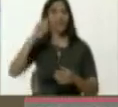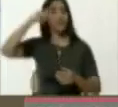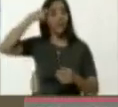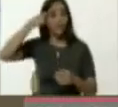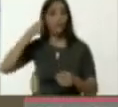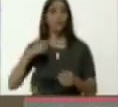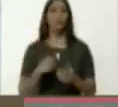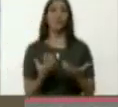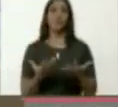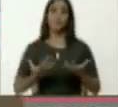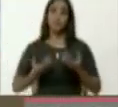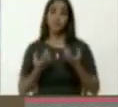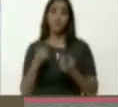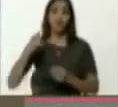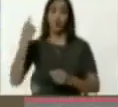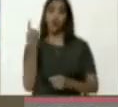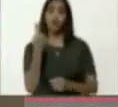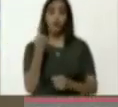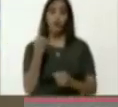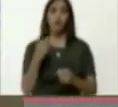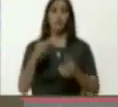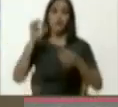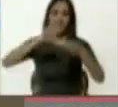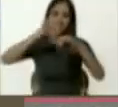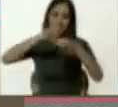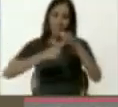la quema no solo es para sembrar.